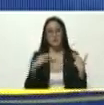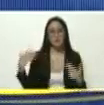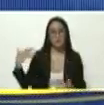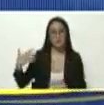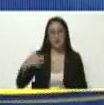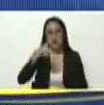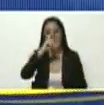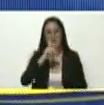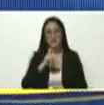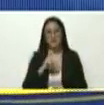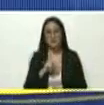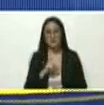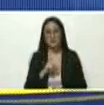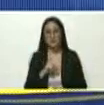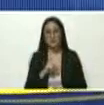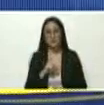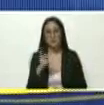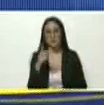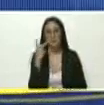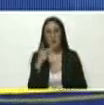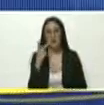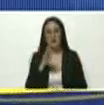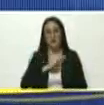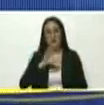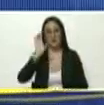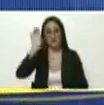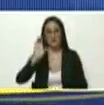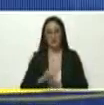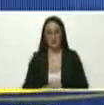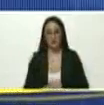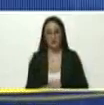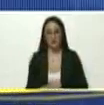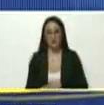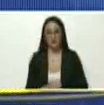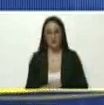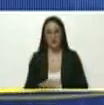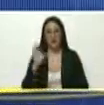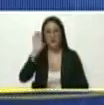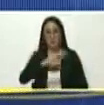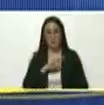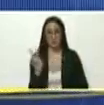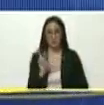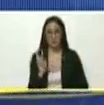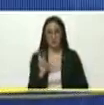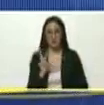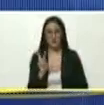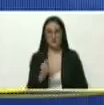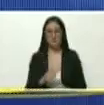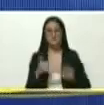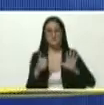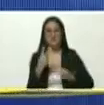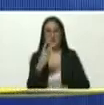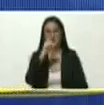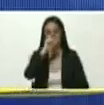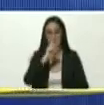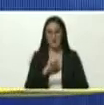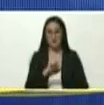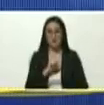décadas una política de Estado, del Estado venezolano. Son 62